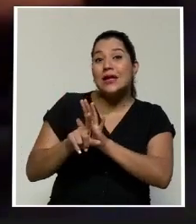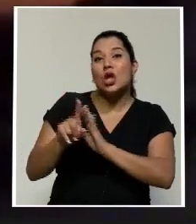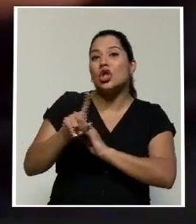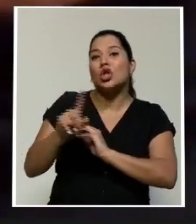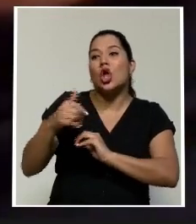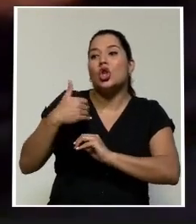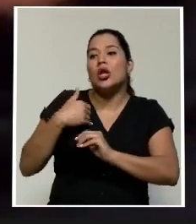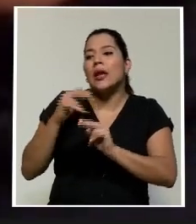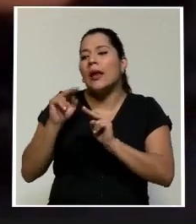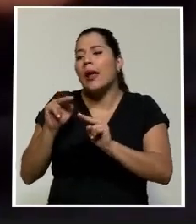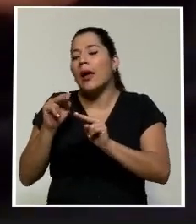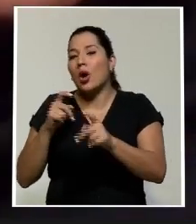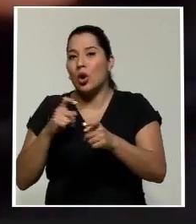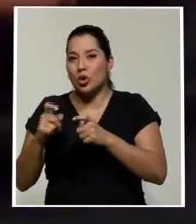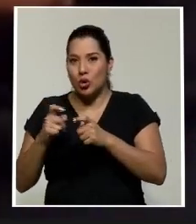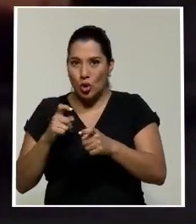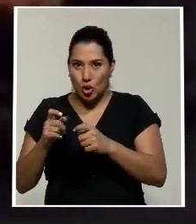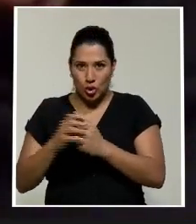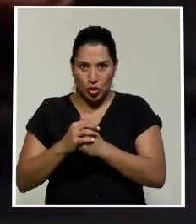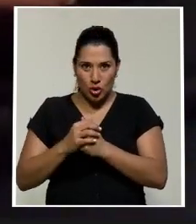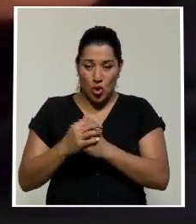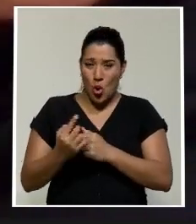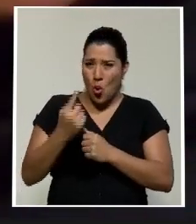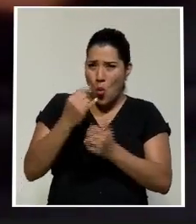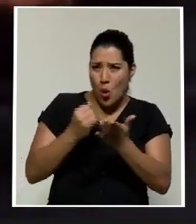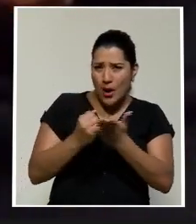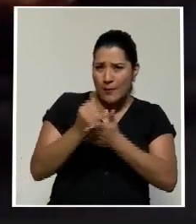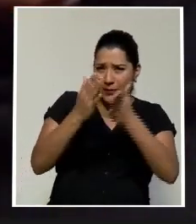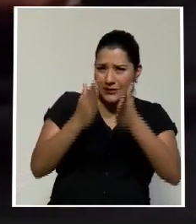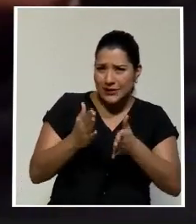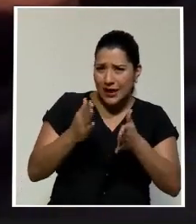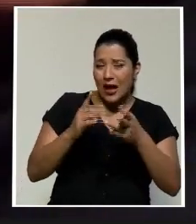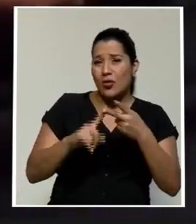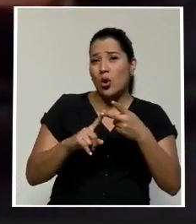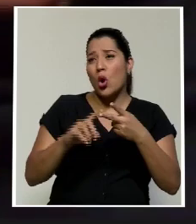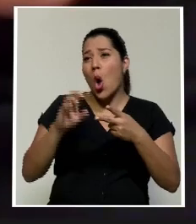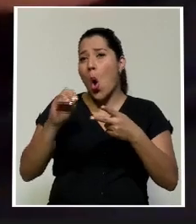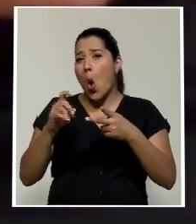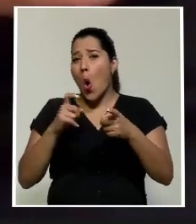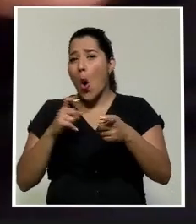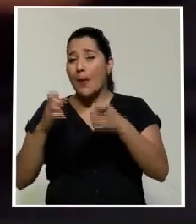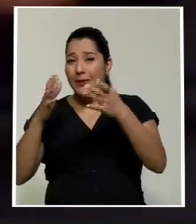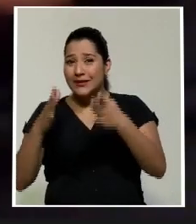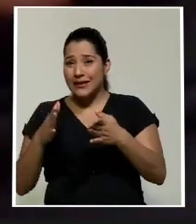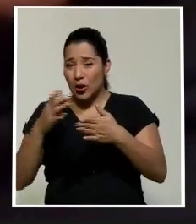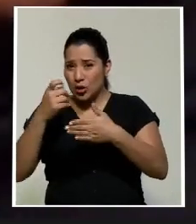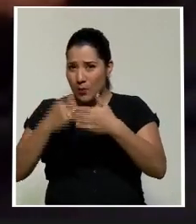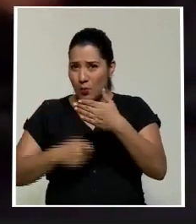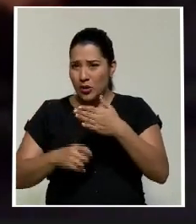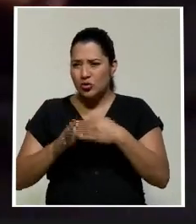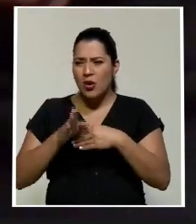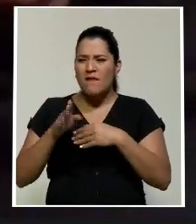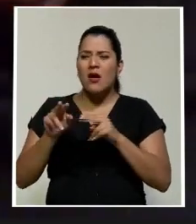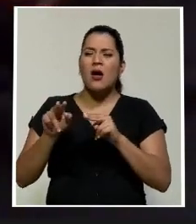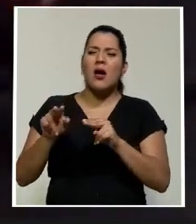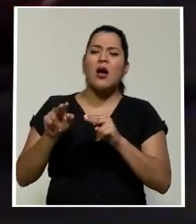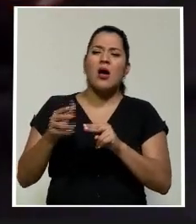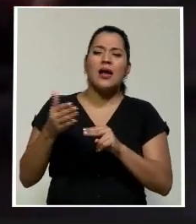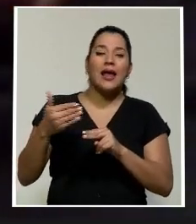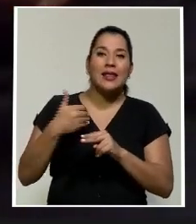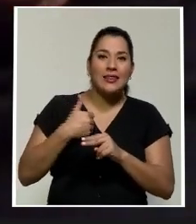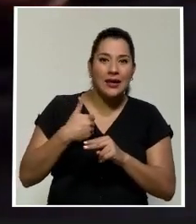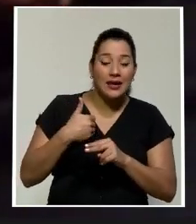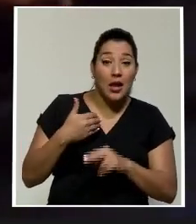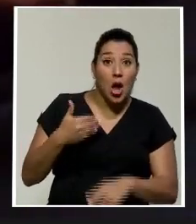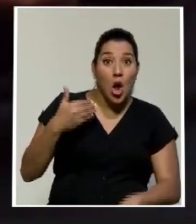países. Los países, un investigador, un administrador de impuestos va a mirar qué tienes tú, y cuando se